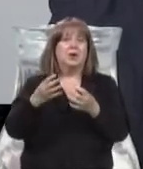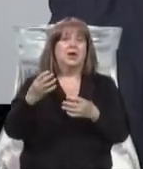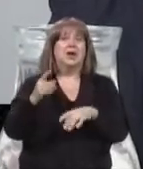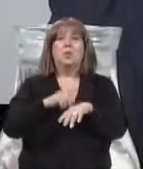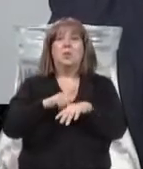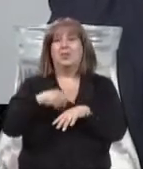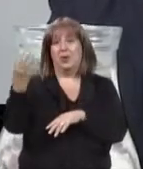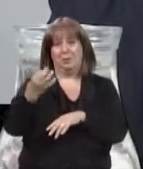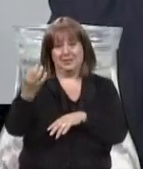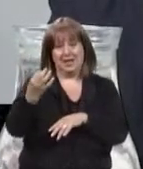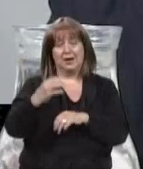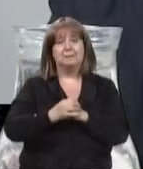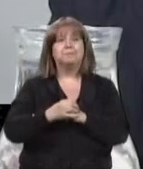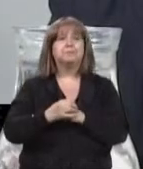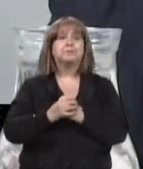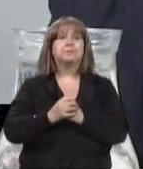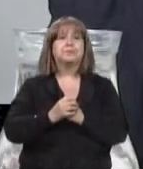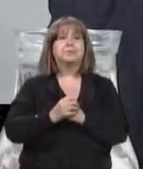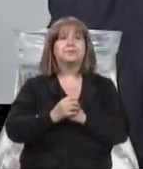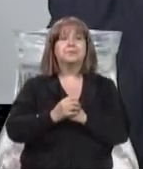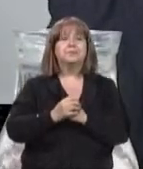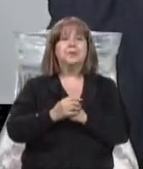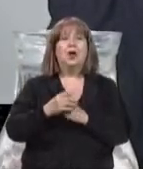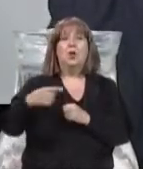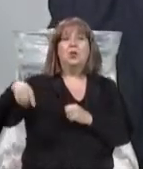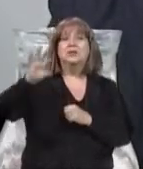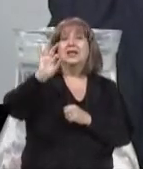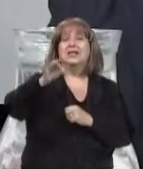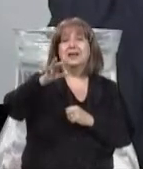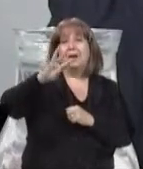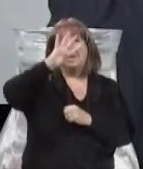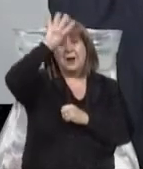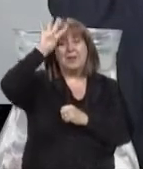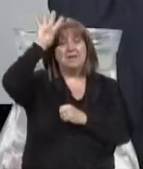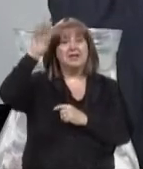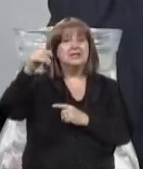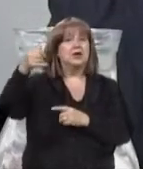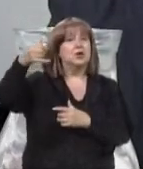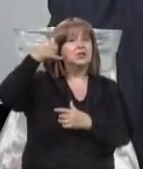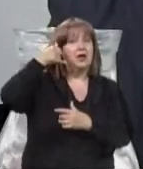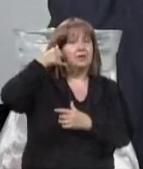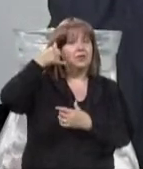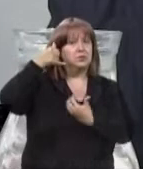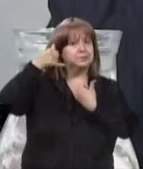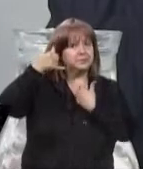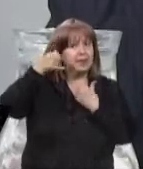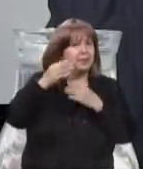especial. Ustedes saben que el Papa Francisco me llamó bien tempranito al otro día